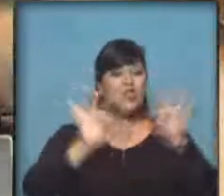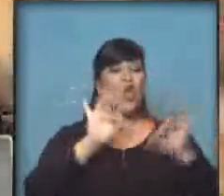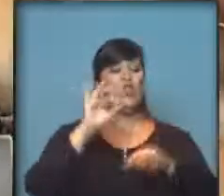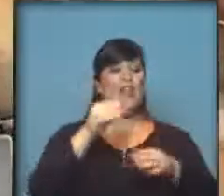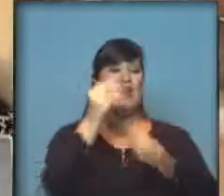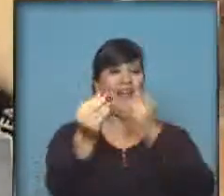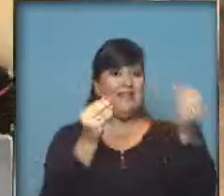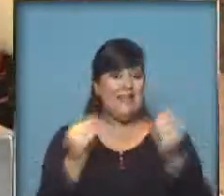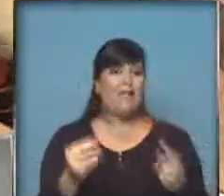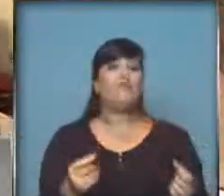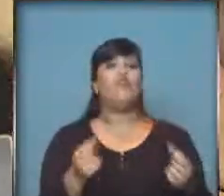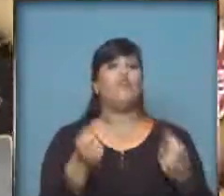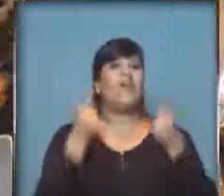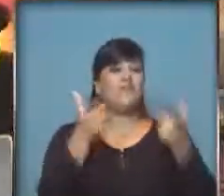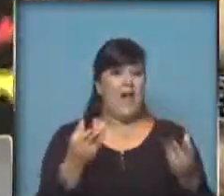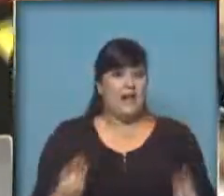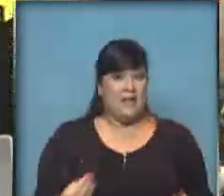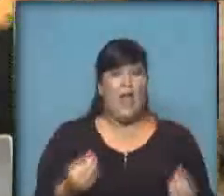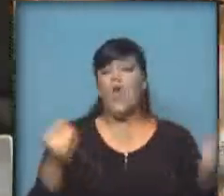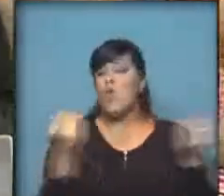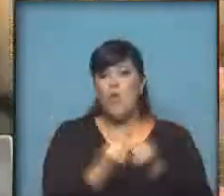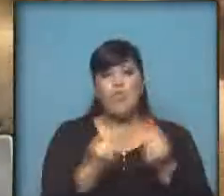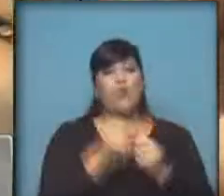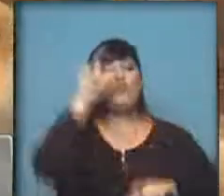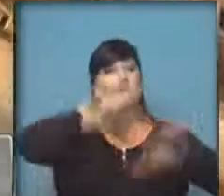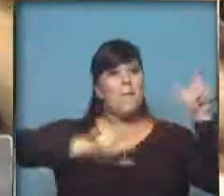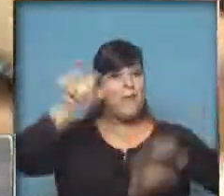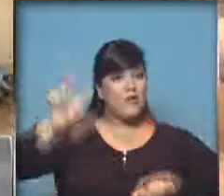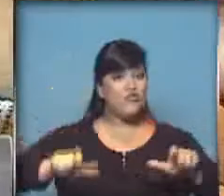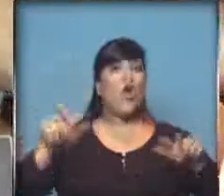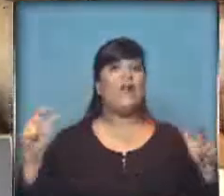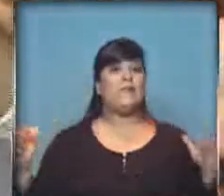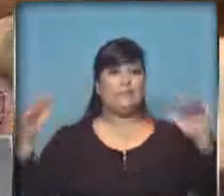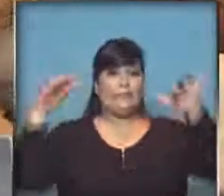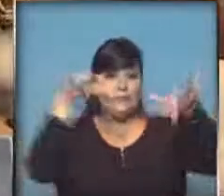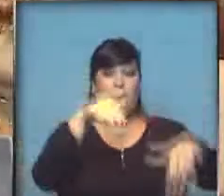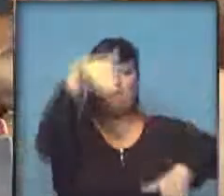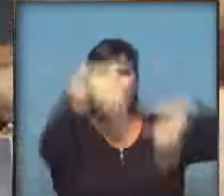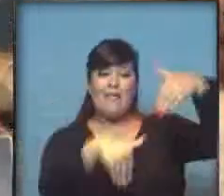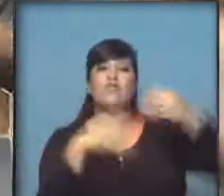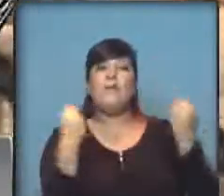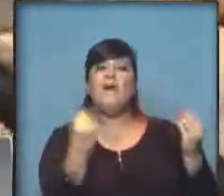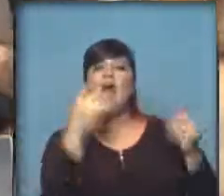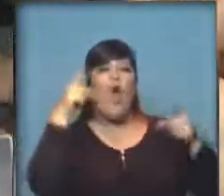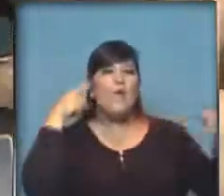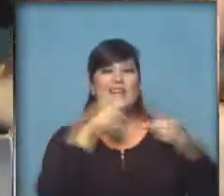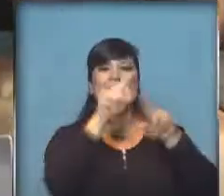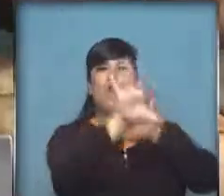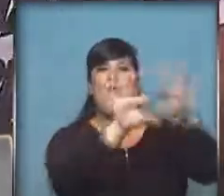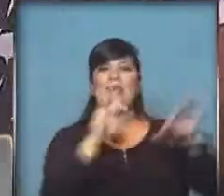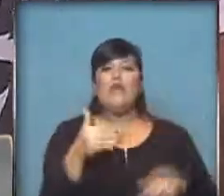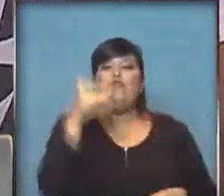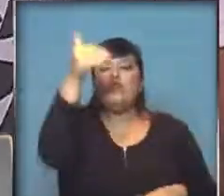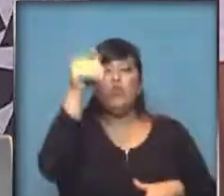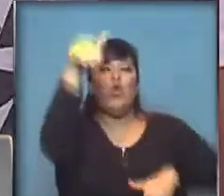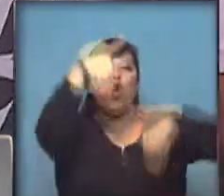que permite que millones de ciudadanos concurran a votar para elegir los candidatos, los precandidatos de